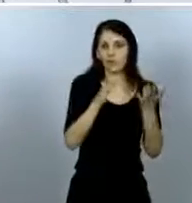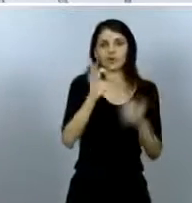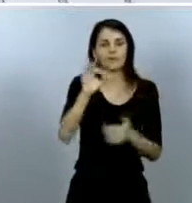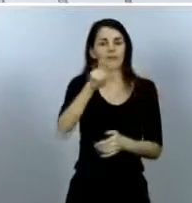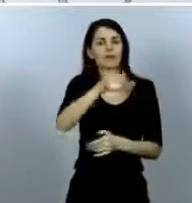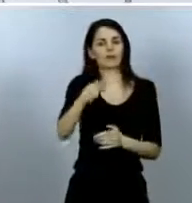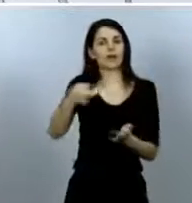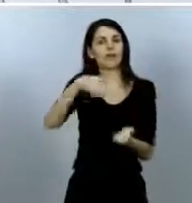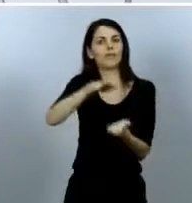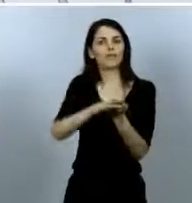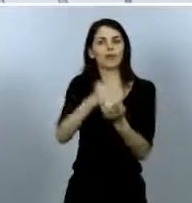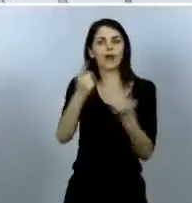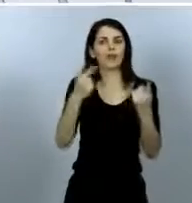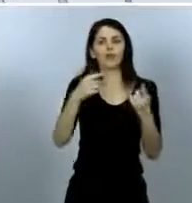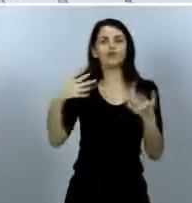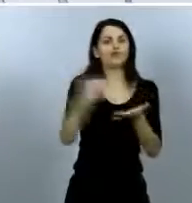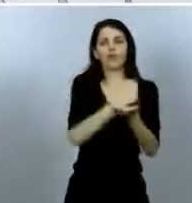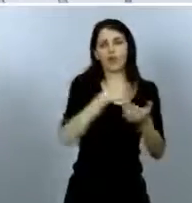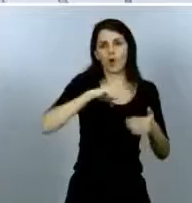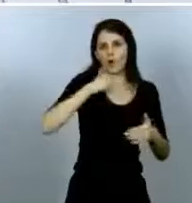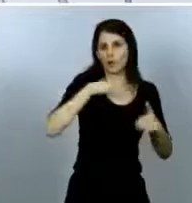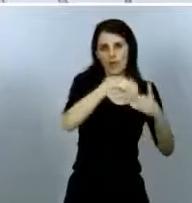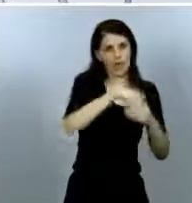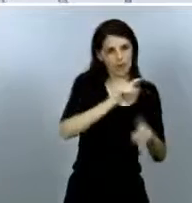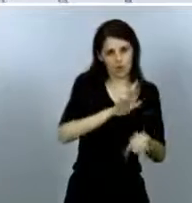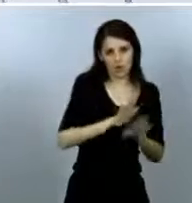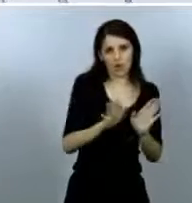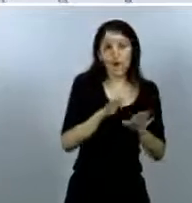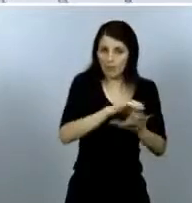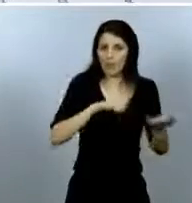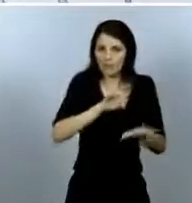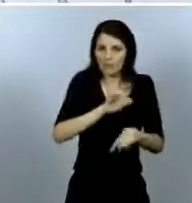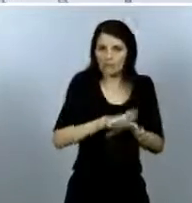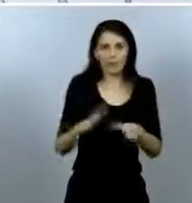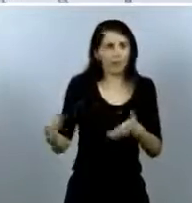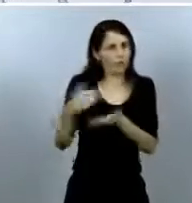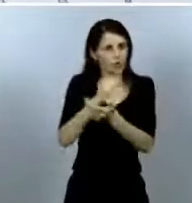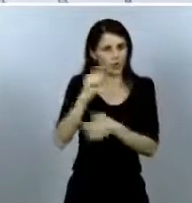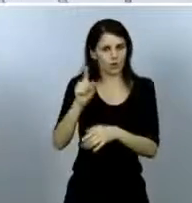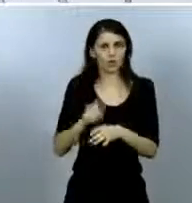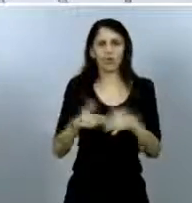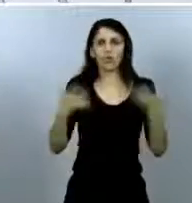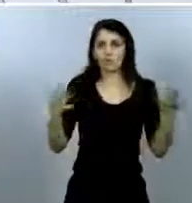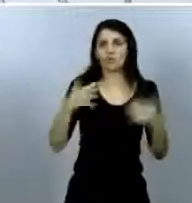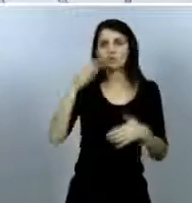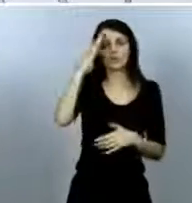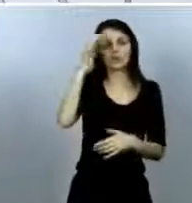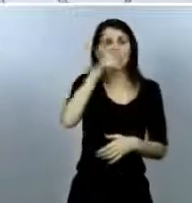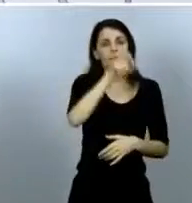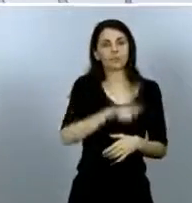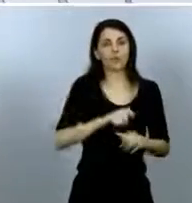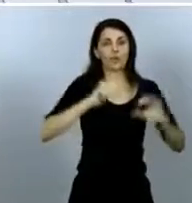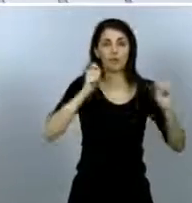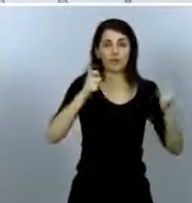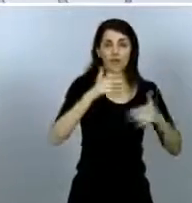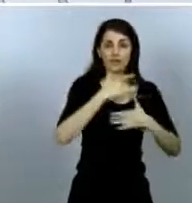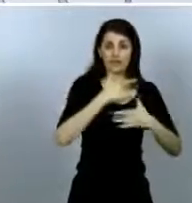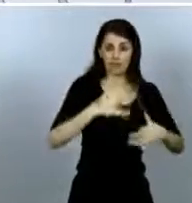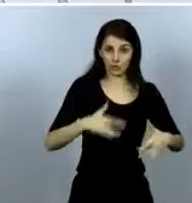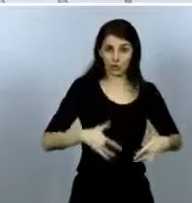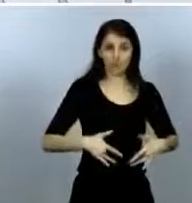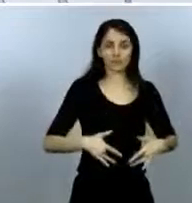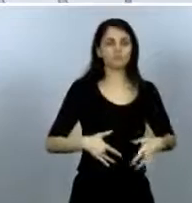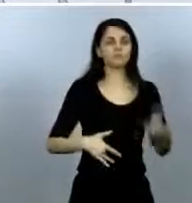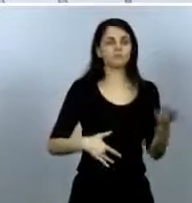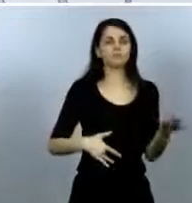mayoría fallecen en el ámbito hospitalario por lo tanto tenemos un paciente que inicia síntomas puede ser cuando llega al hospital porque dice que